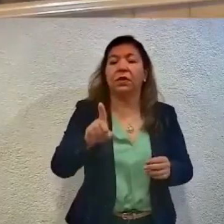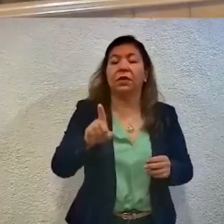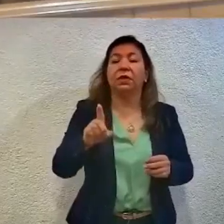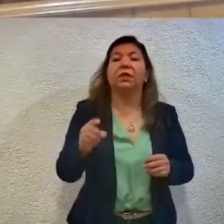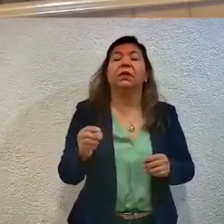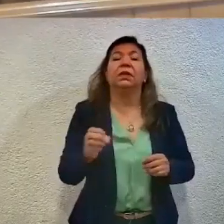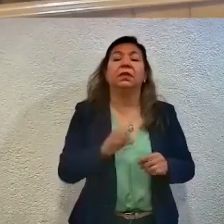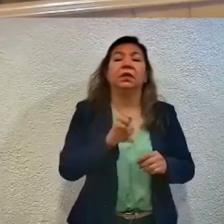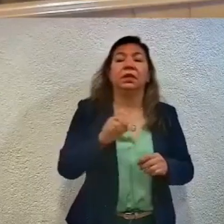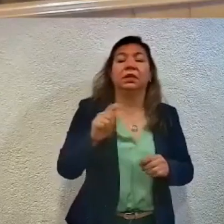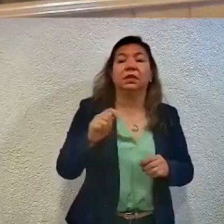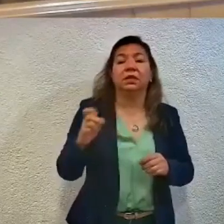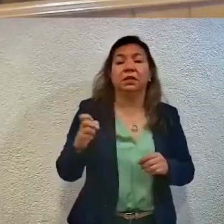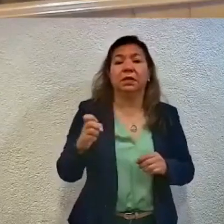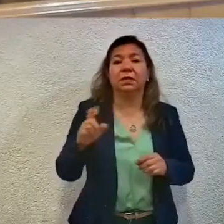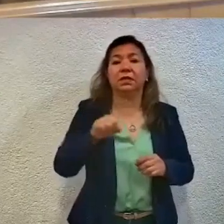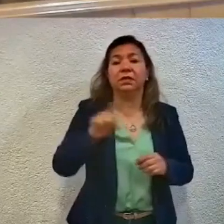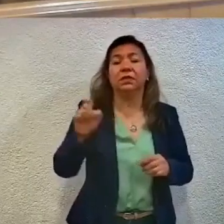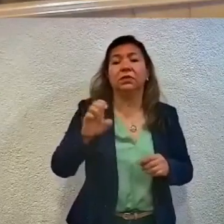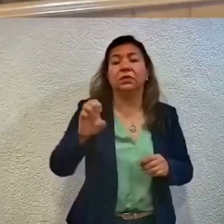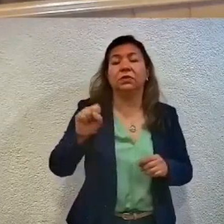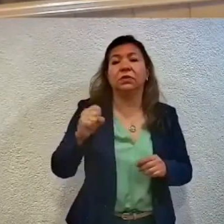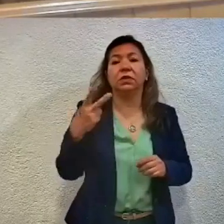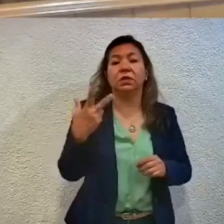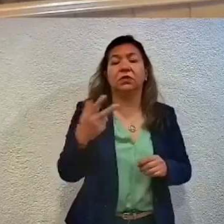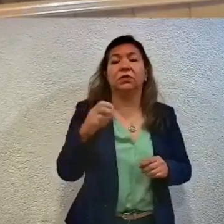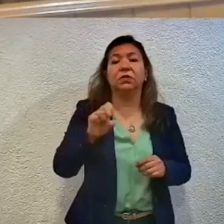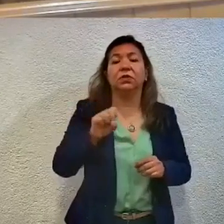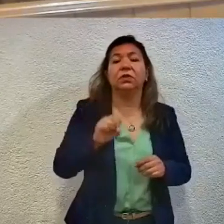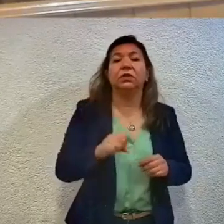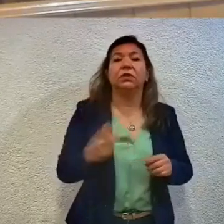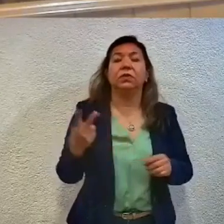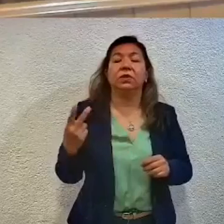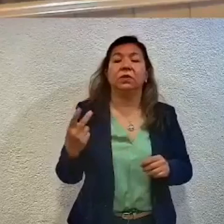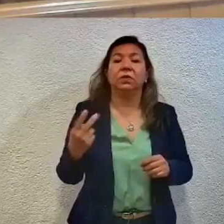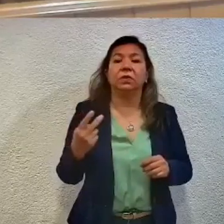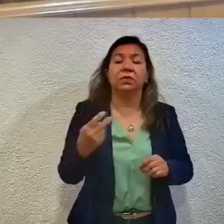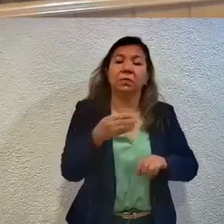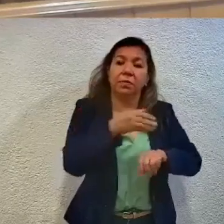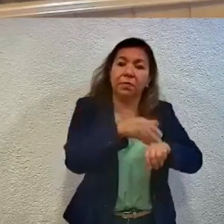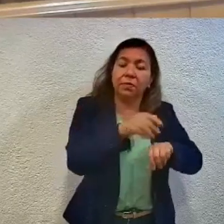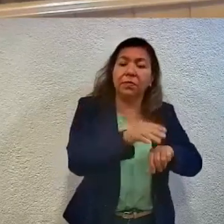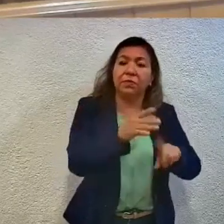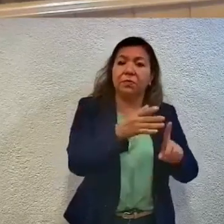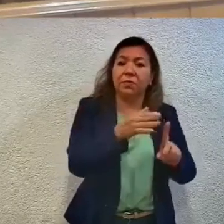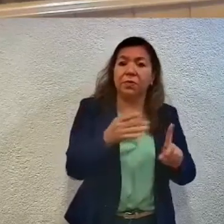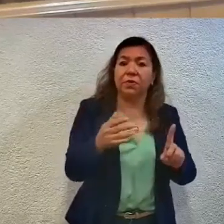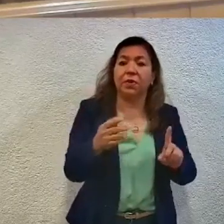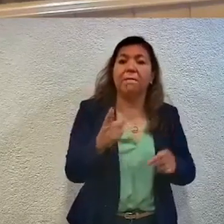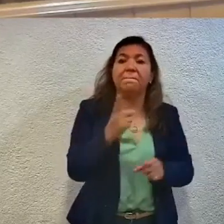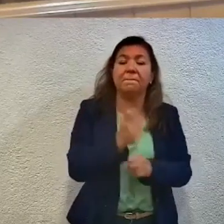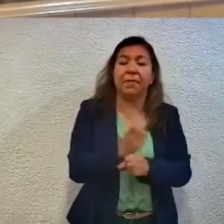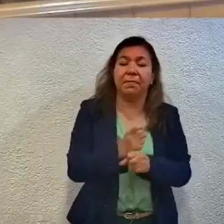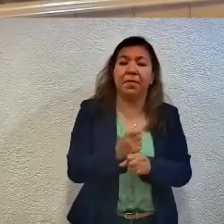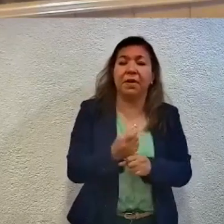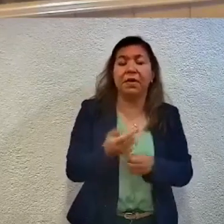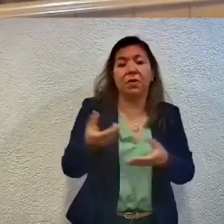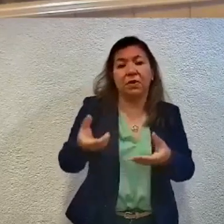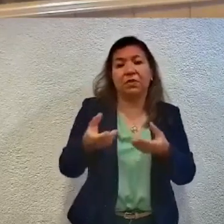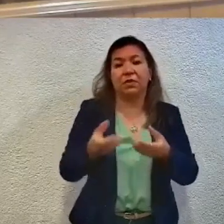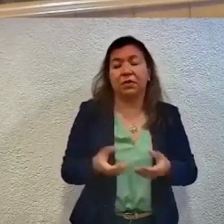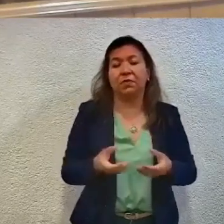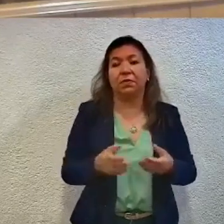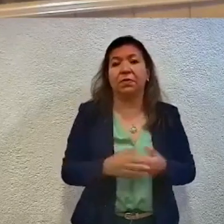ciudadano identificado con la clave TEE-GEC, diagonal 168, diagonal 2024, por ser este el primero